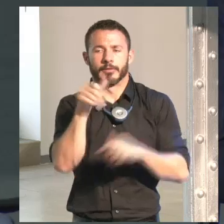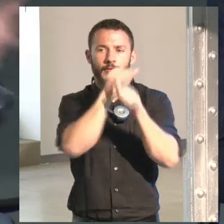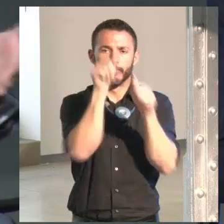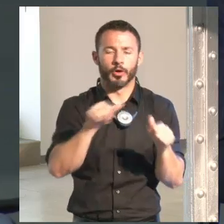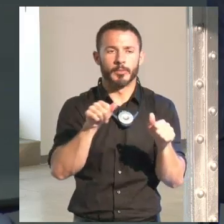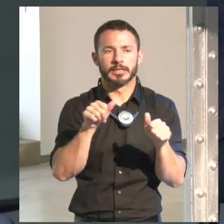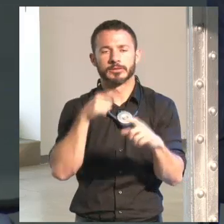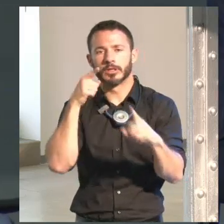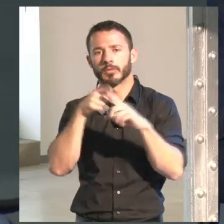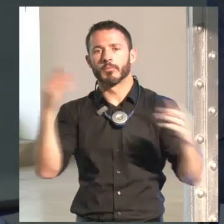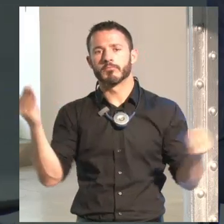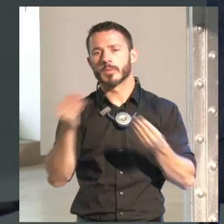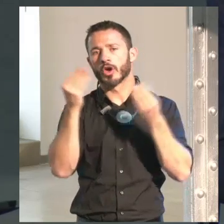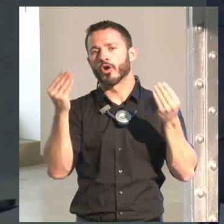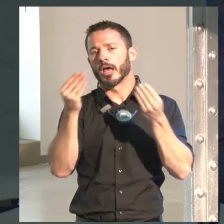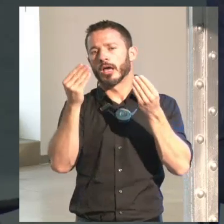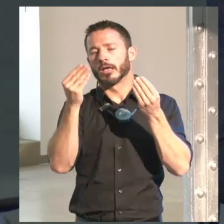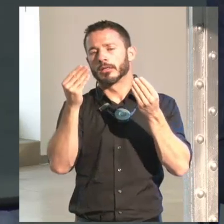de mejorar